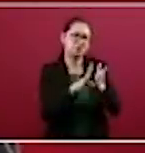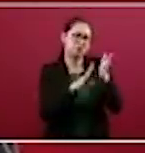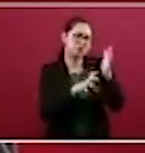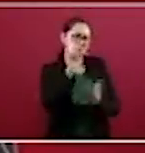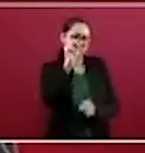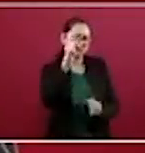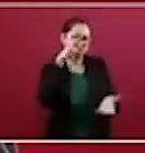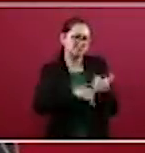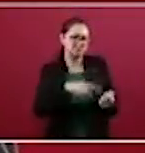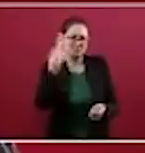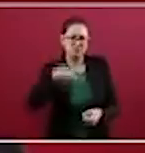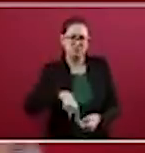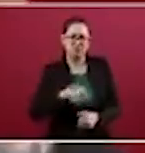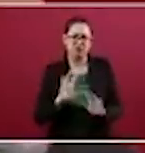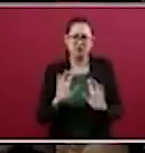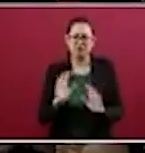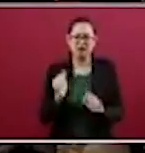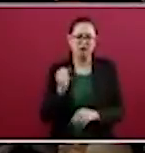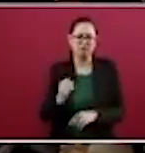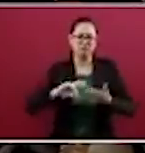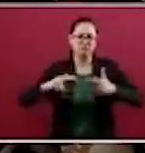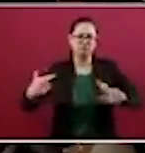de la política exterior de México.